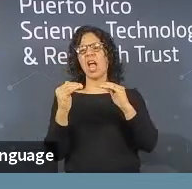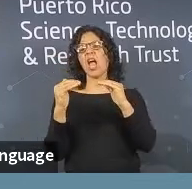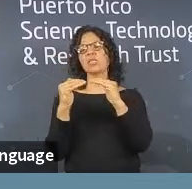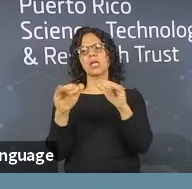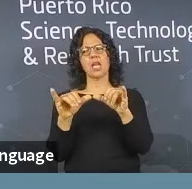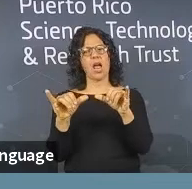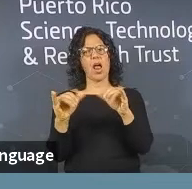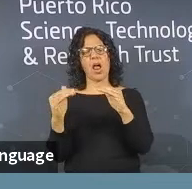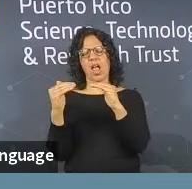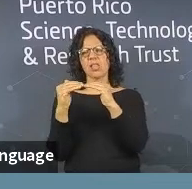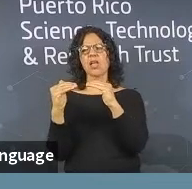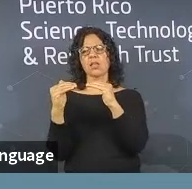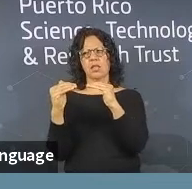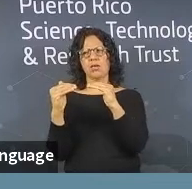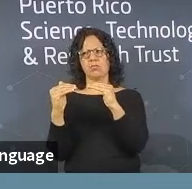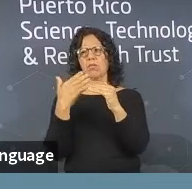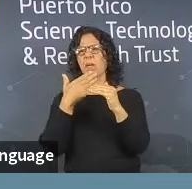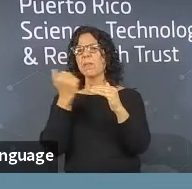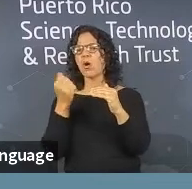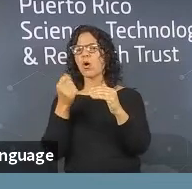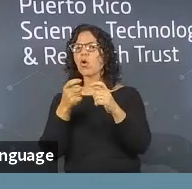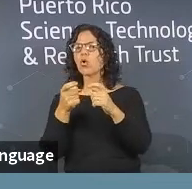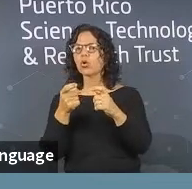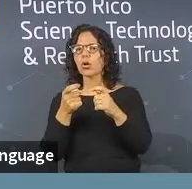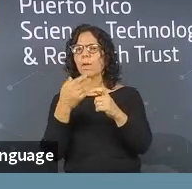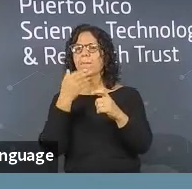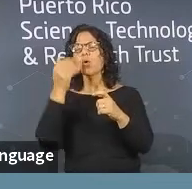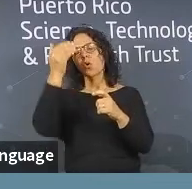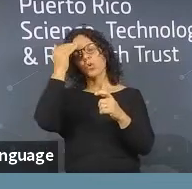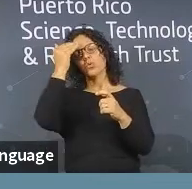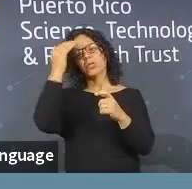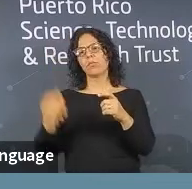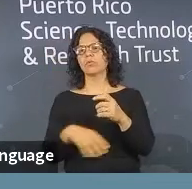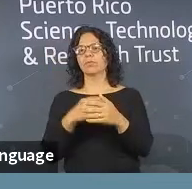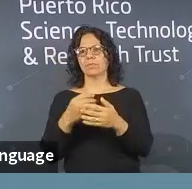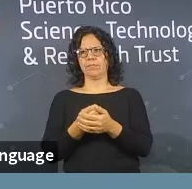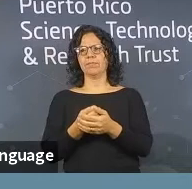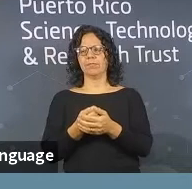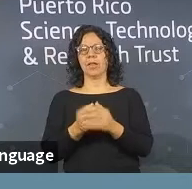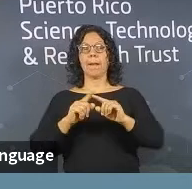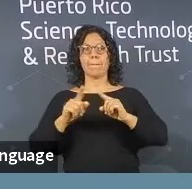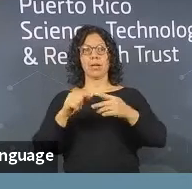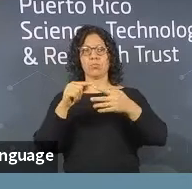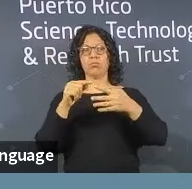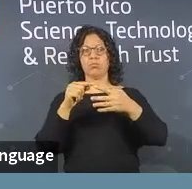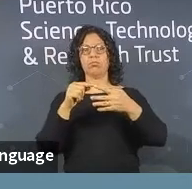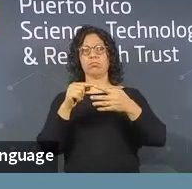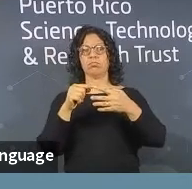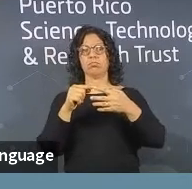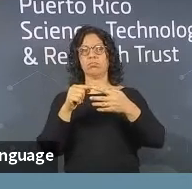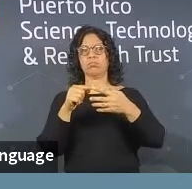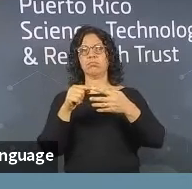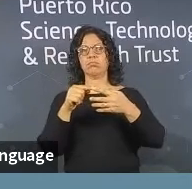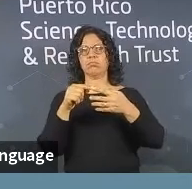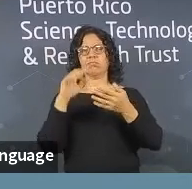nube que mejor controlamos o que mejor conocemos, quiero decir, pero es la nube que